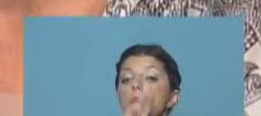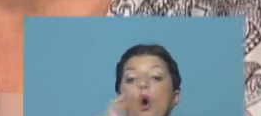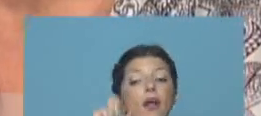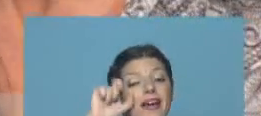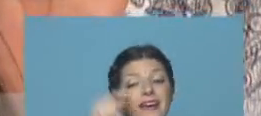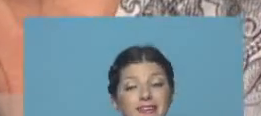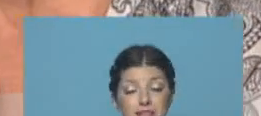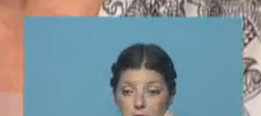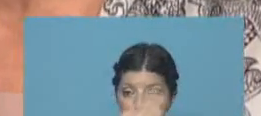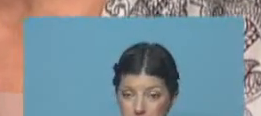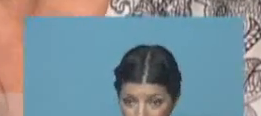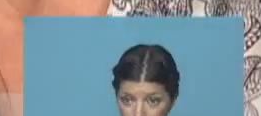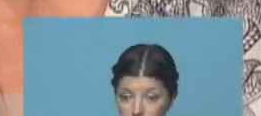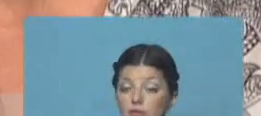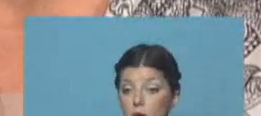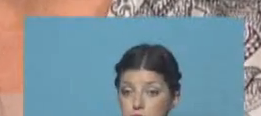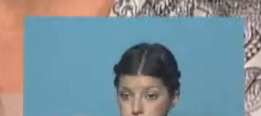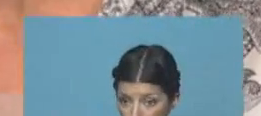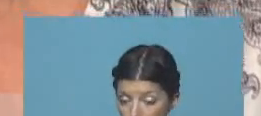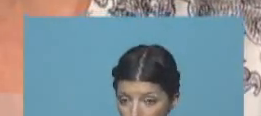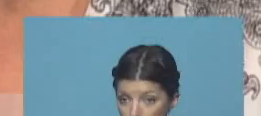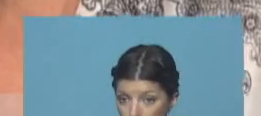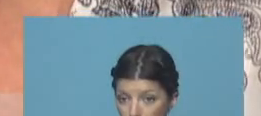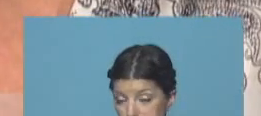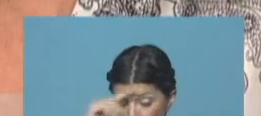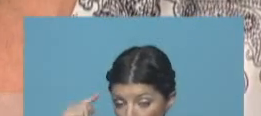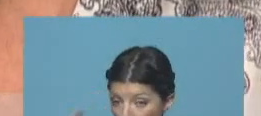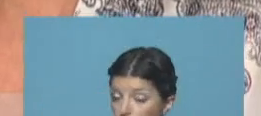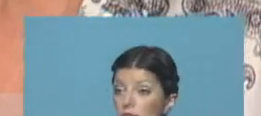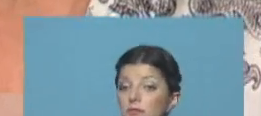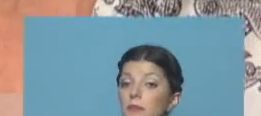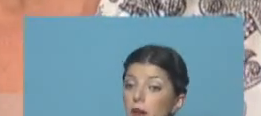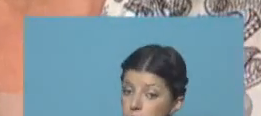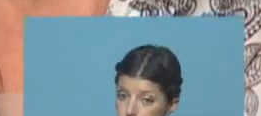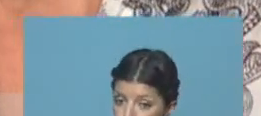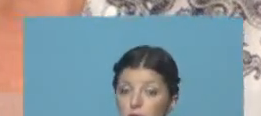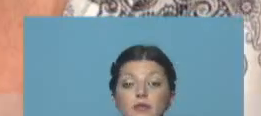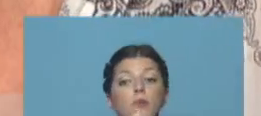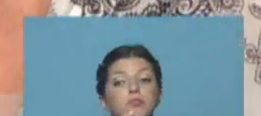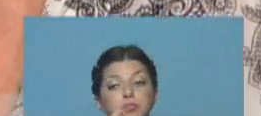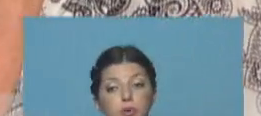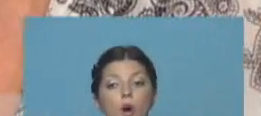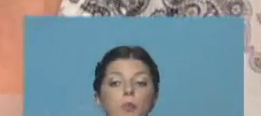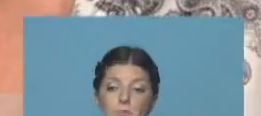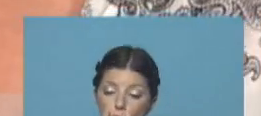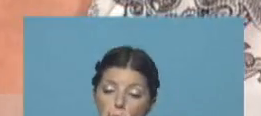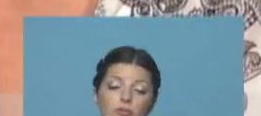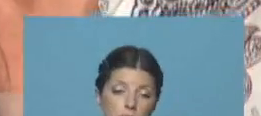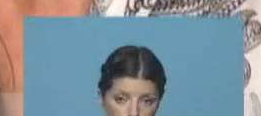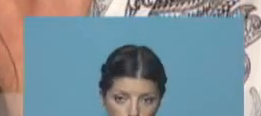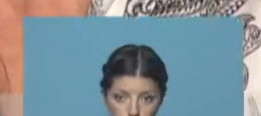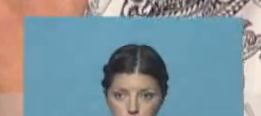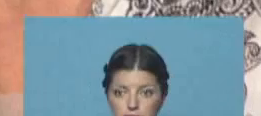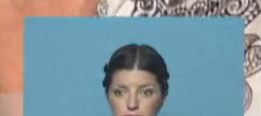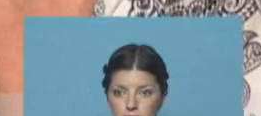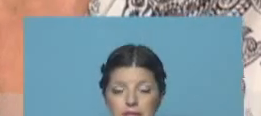Asamblea Legislativa, la Asamblea Nacional, para ver y protagonizar esta consulta popular y ser como observadores de esto.